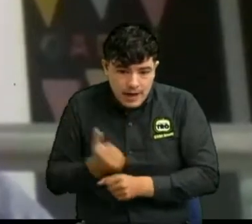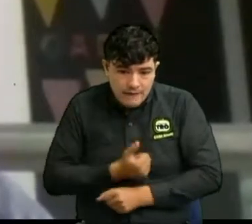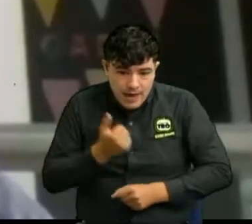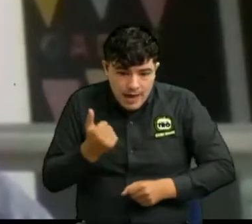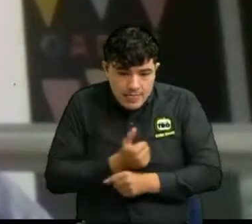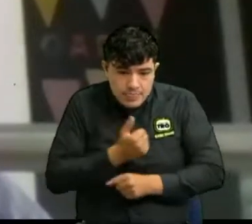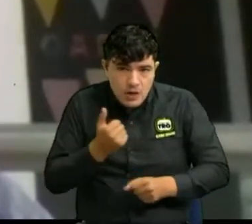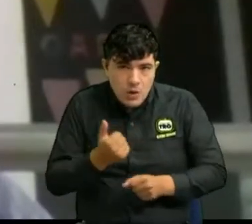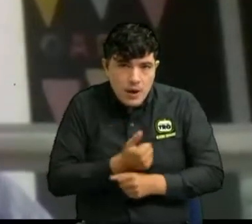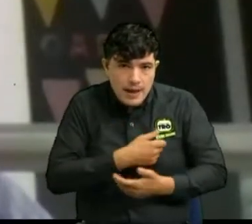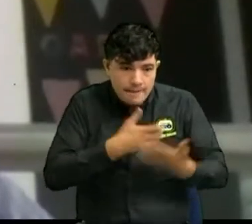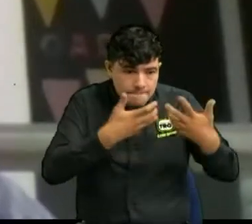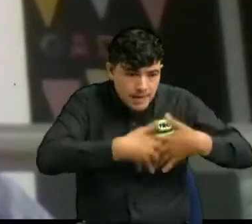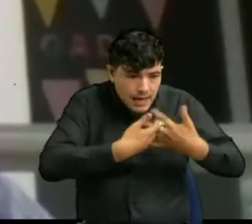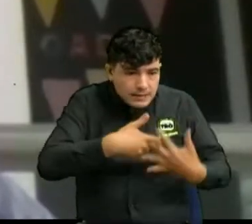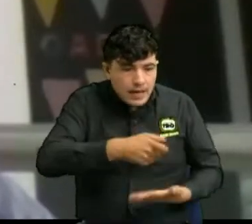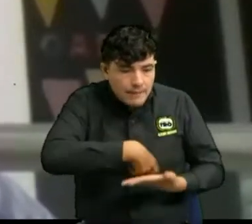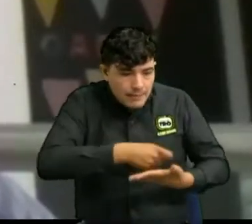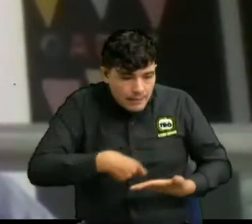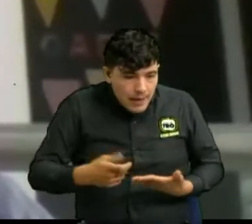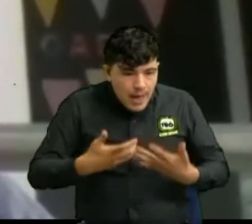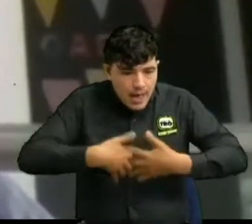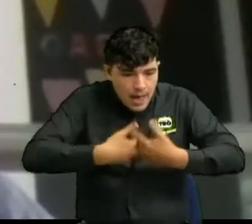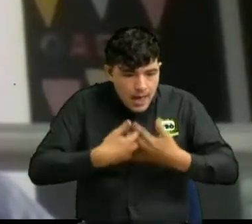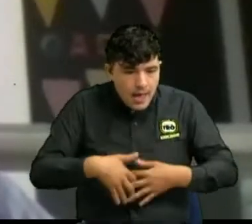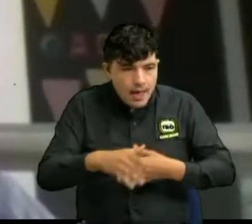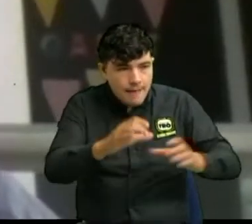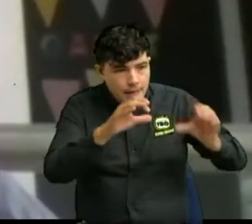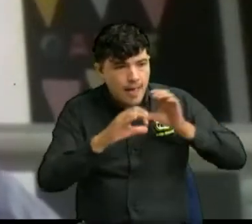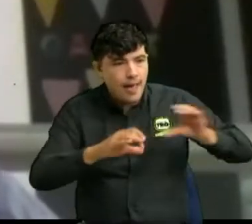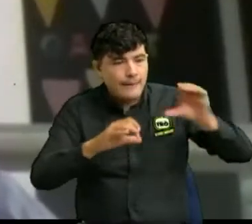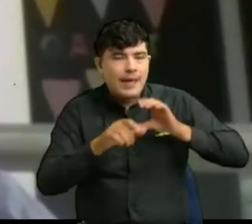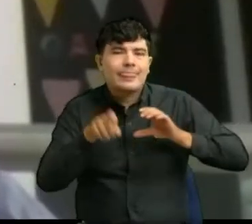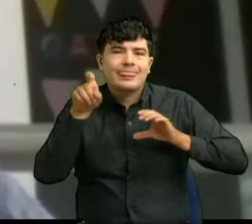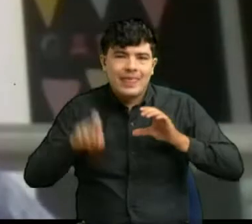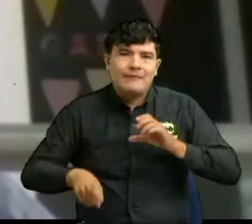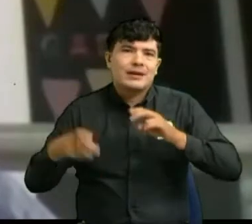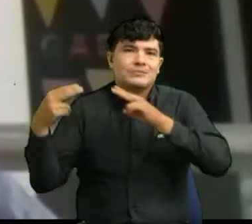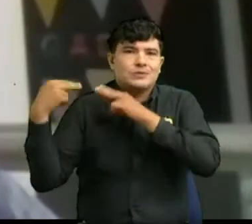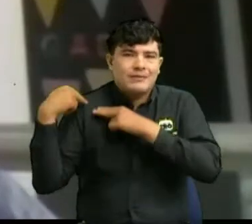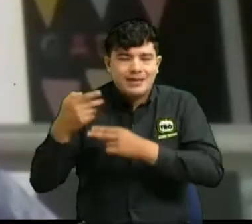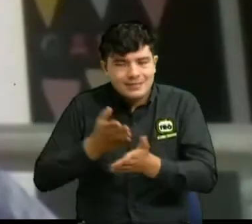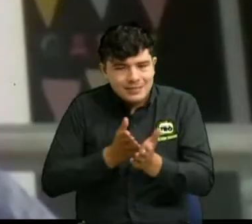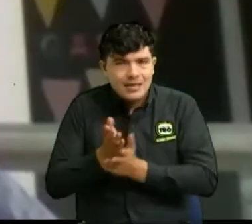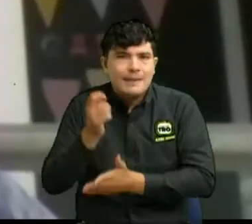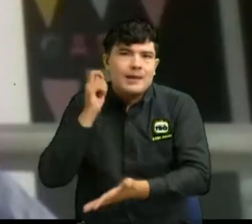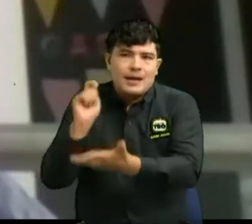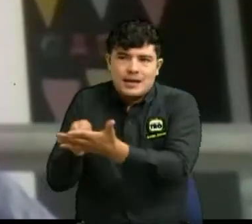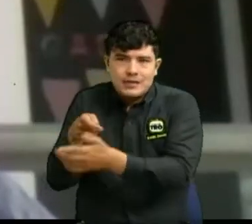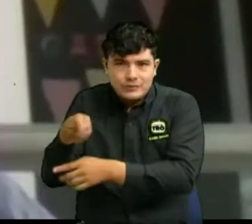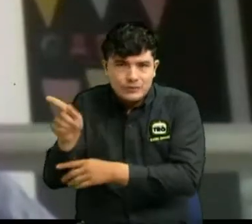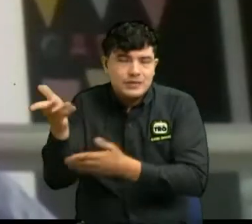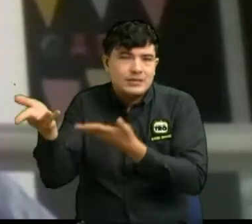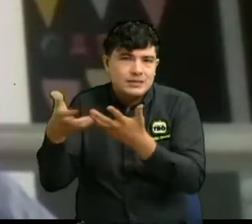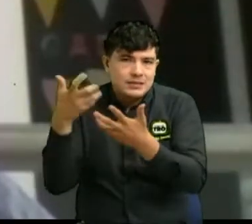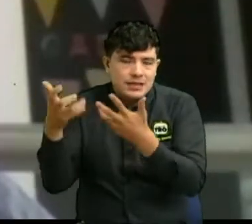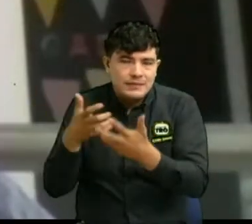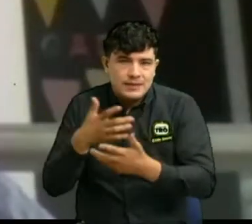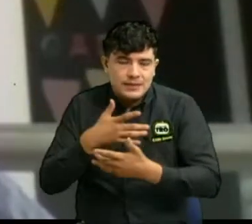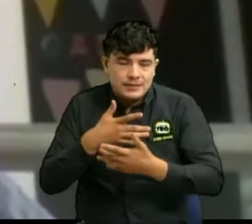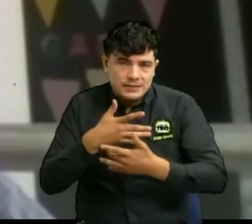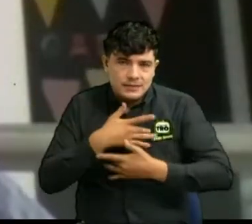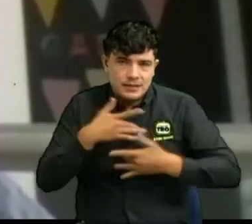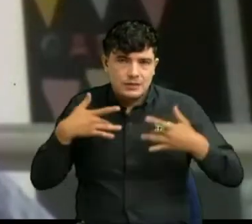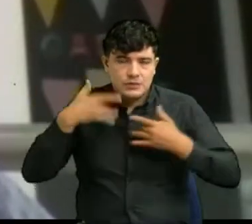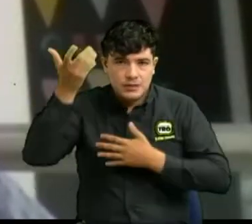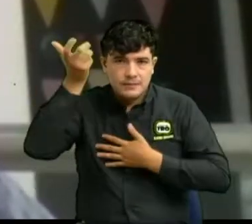pago, tiene la obligación de seguir cotizando, porque recordemos que uno de los principios que rige el Sistema Integral de Seguridad Social es el principio